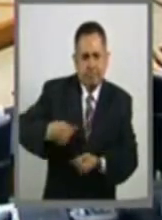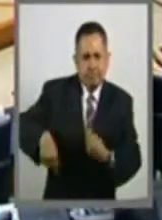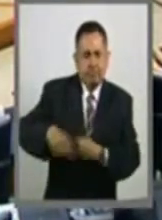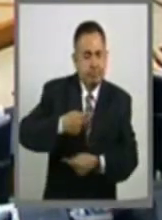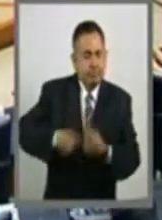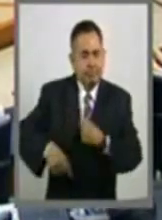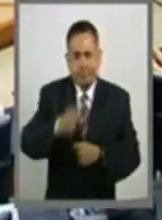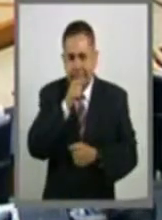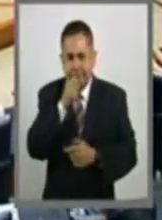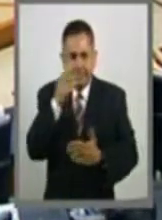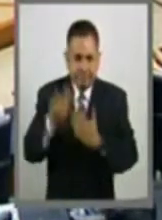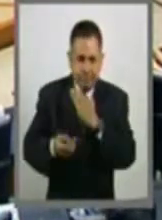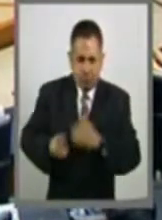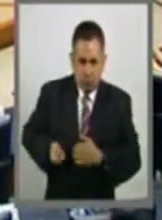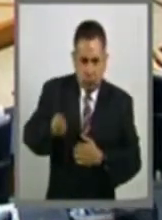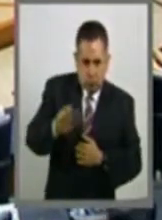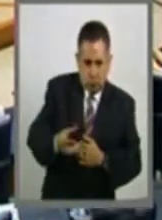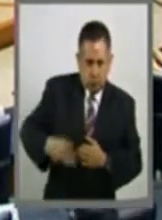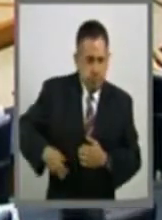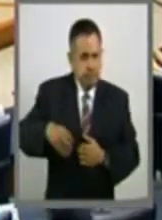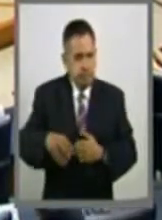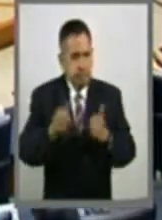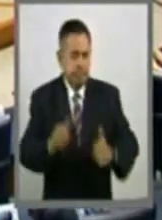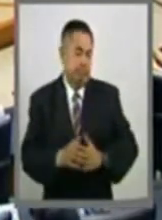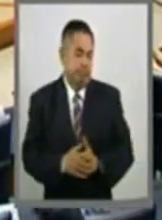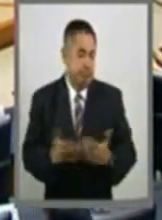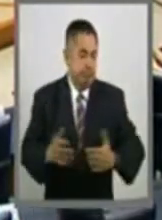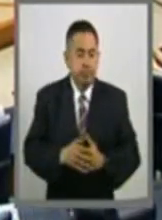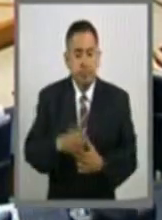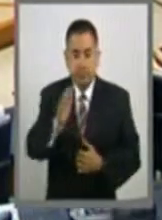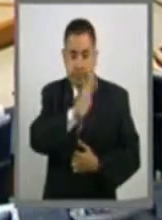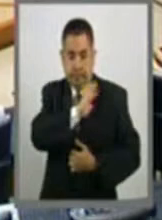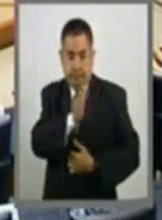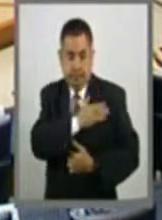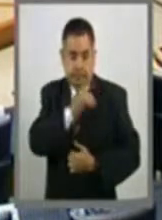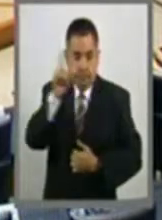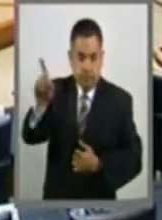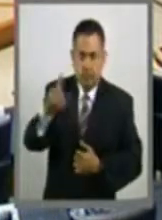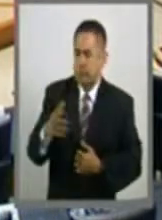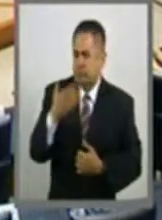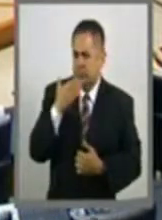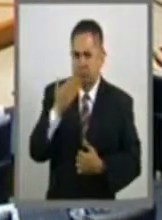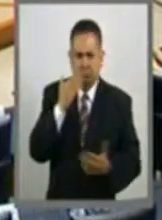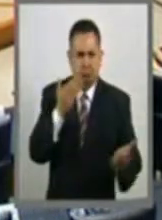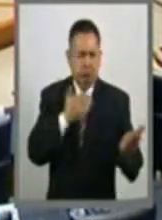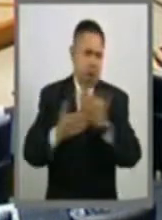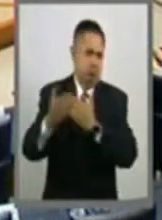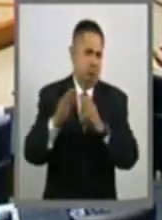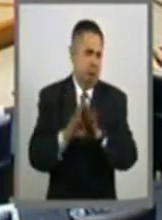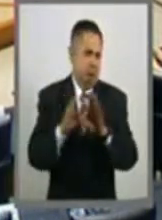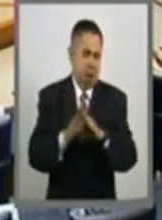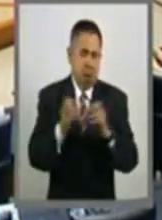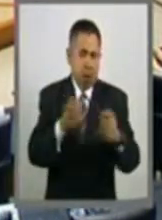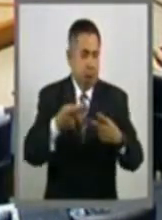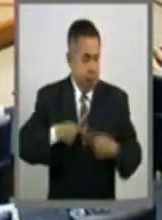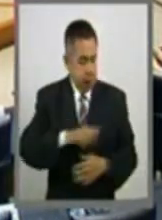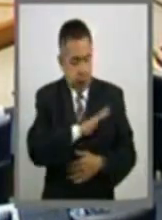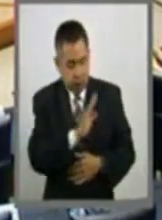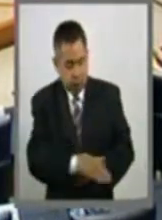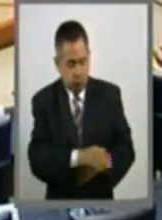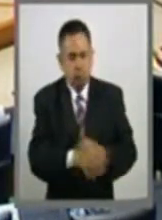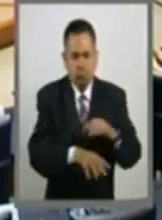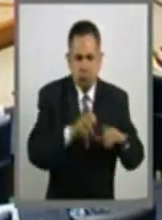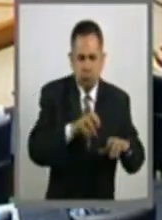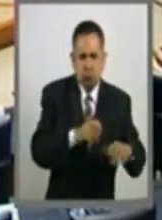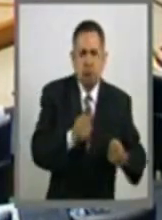en el sector salud. España es un país muy exitoso en donación cadavérica. Su tasa de donación es de